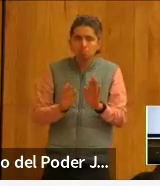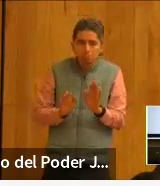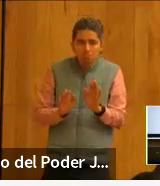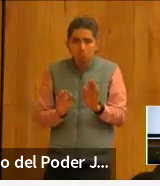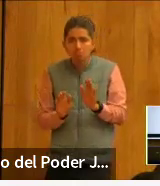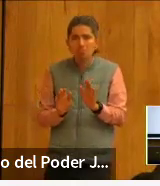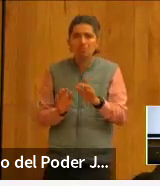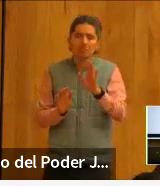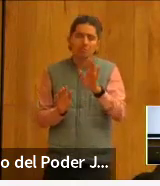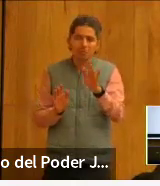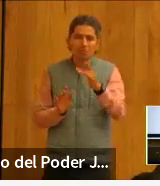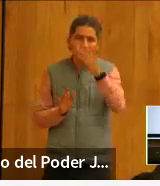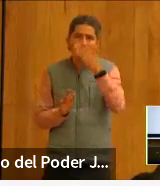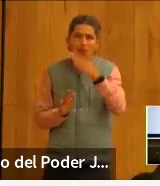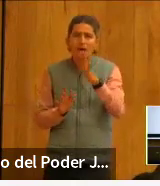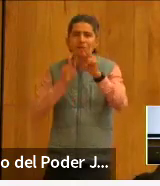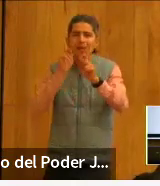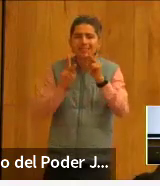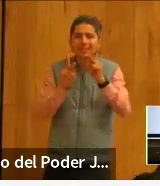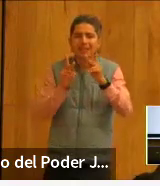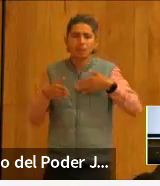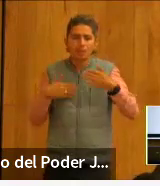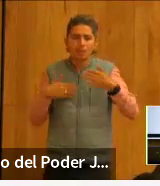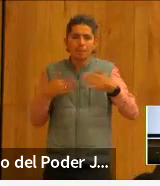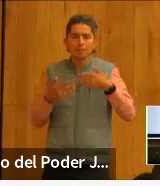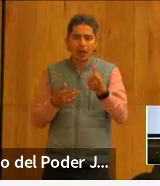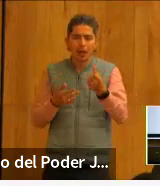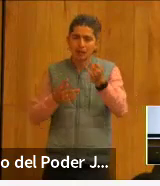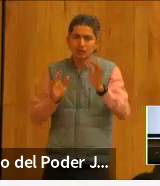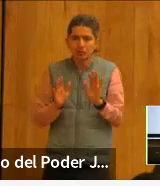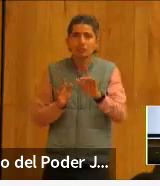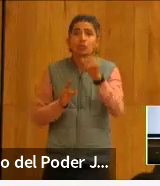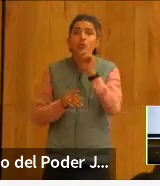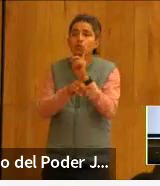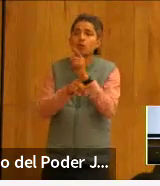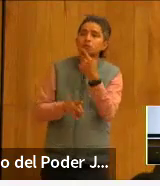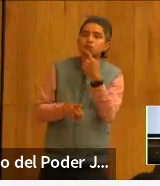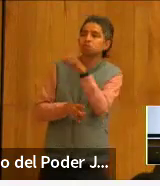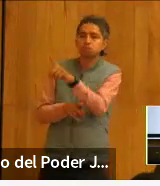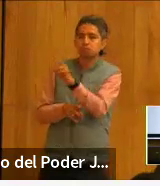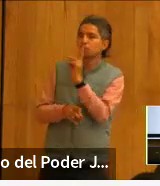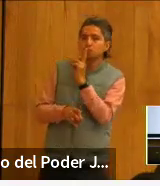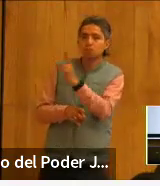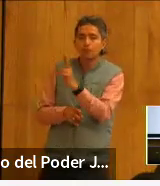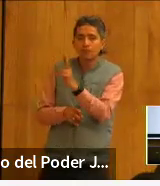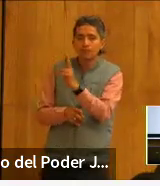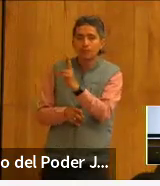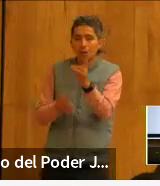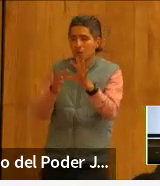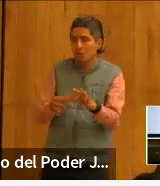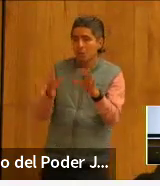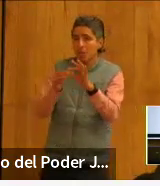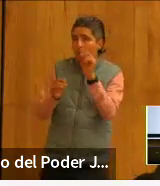el régimen de visitas y convivencia libre y abierto. Contesta ella la demanda y en su